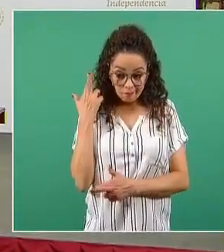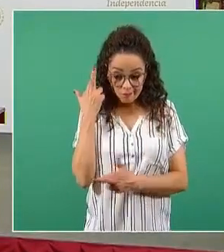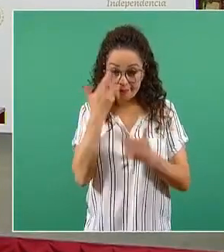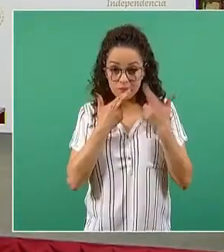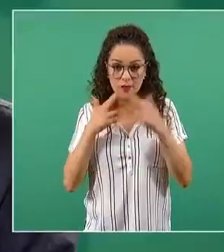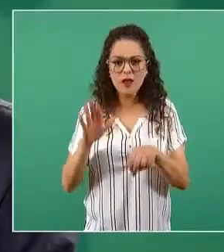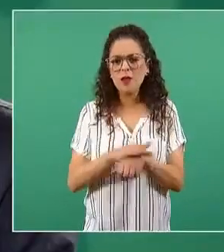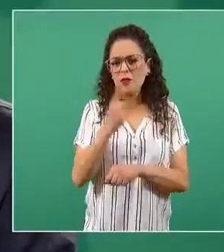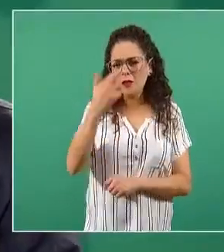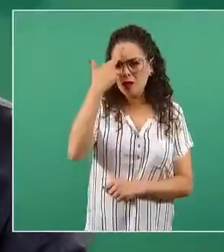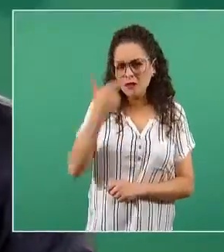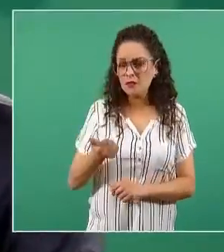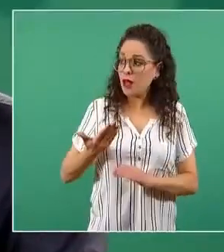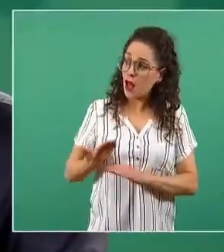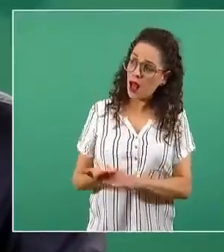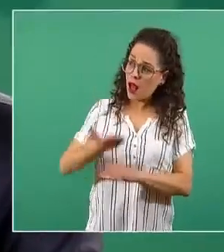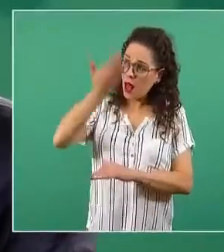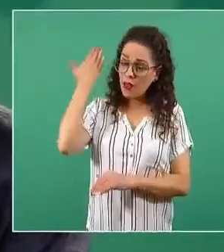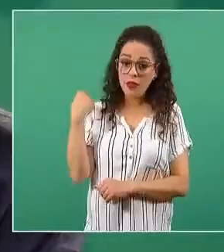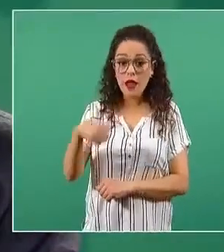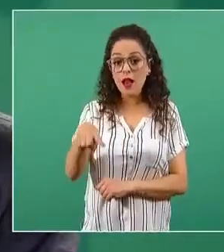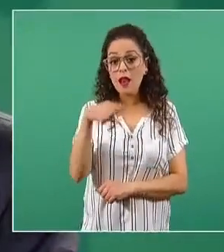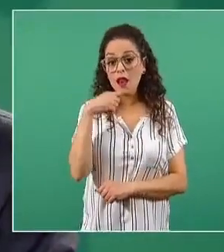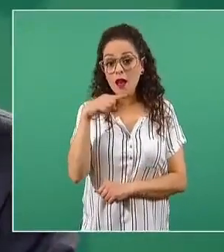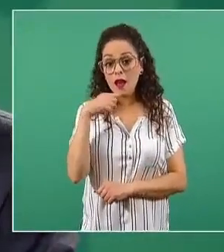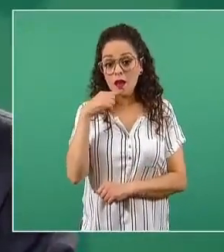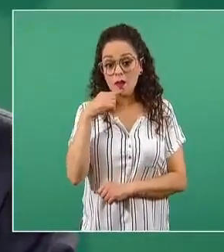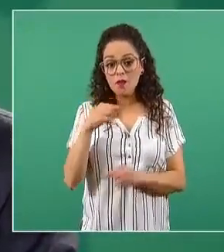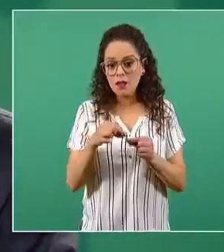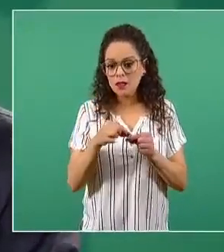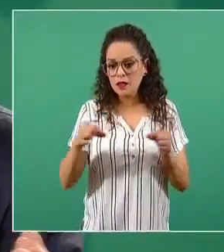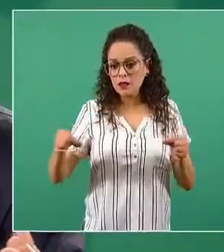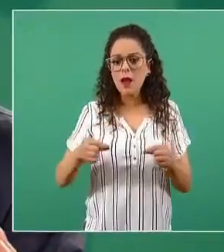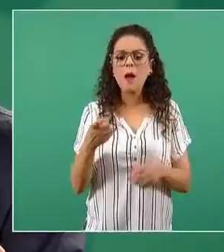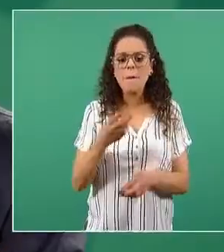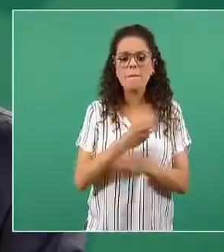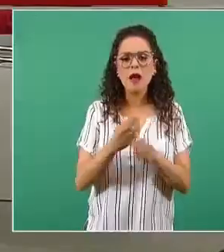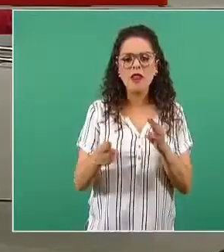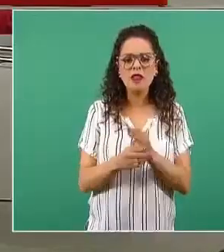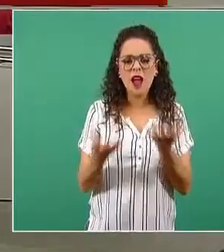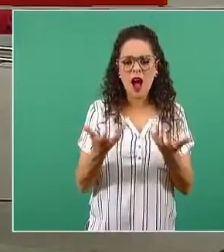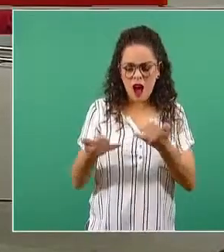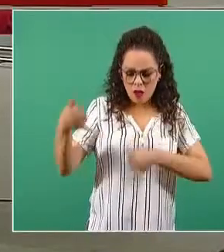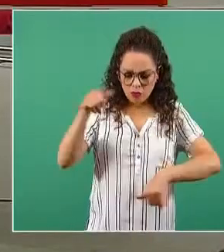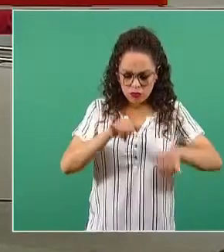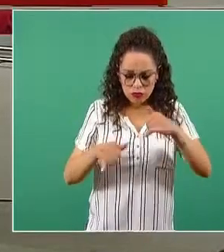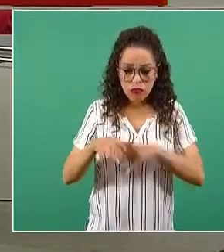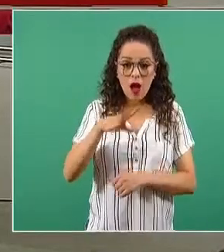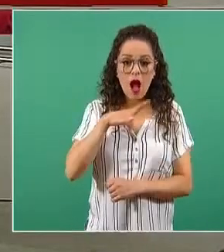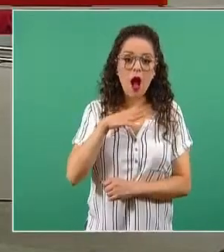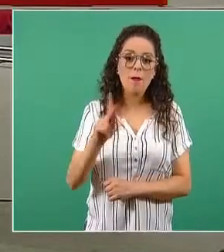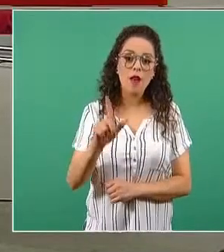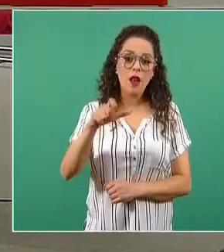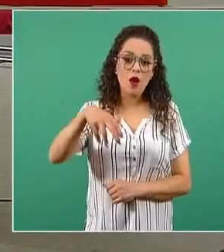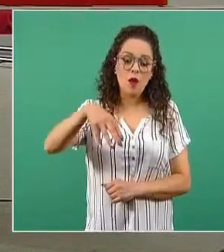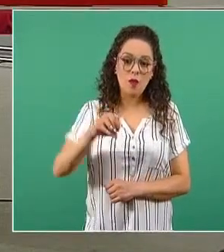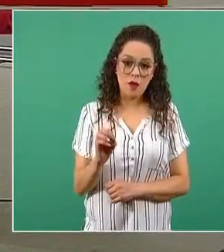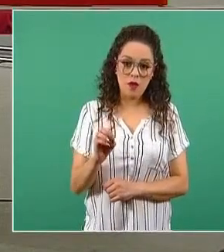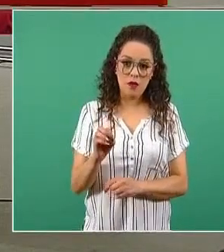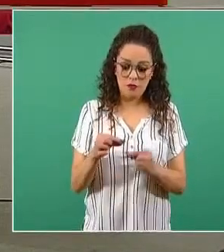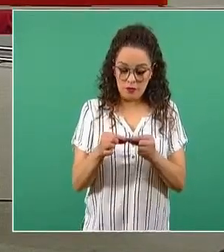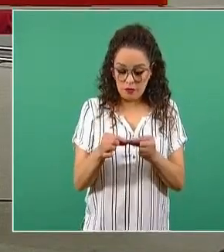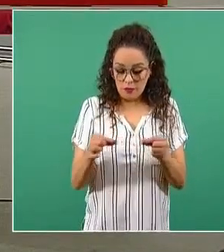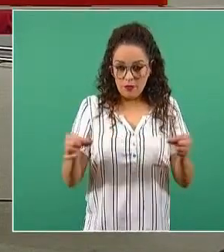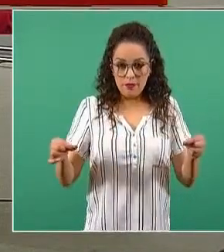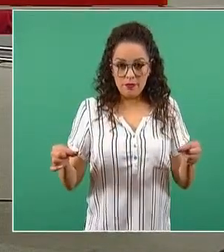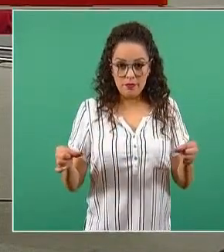Antiguamente los lápices se hacían de un material que contenía plomo, y entonces en la mina de lápiz, y obviamente eso